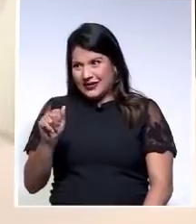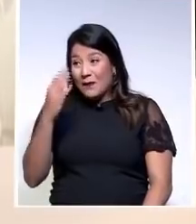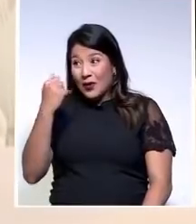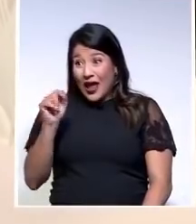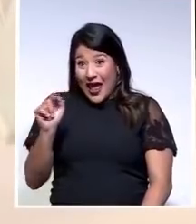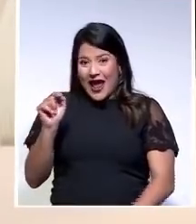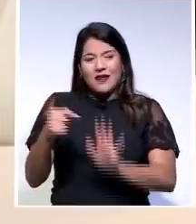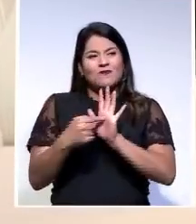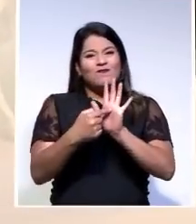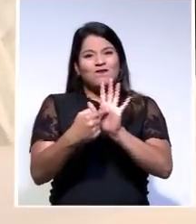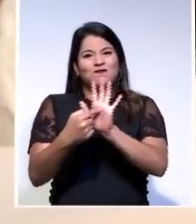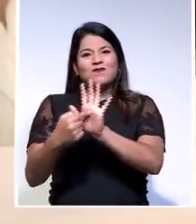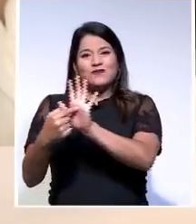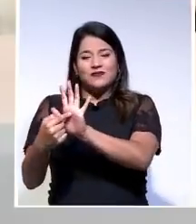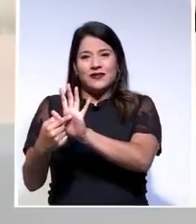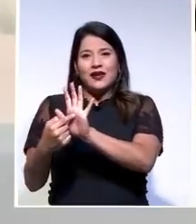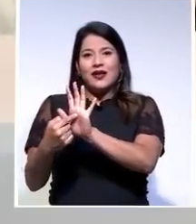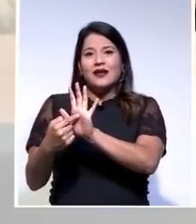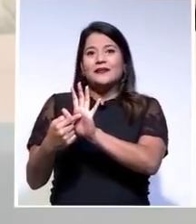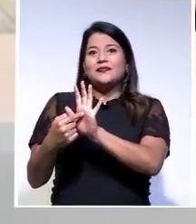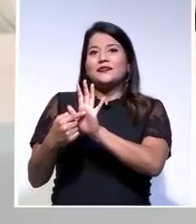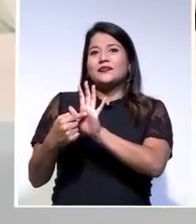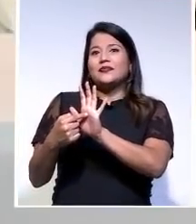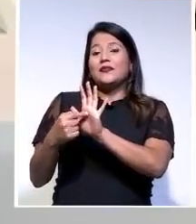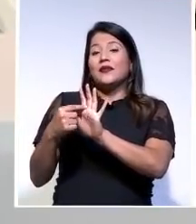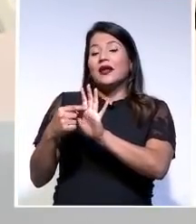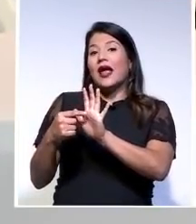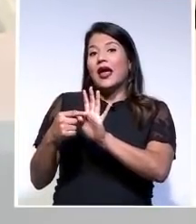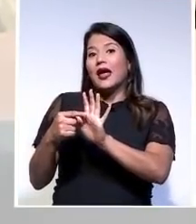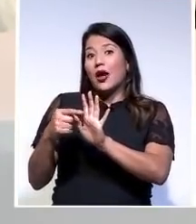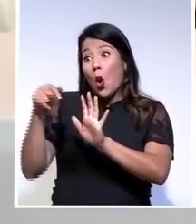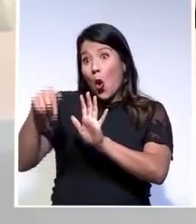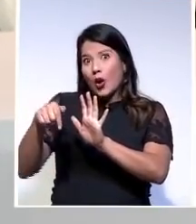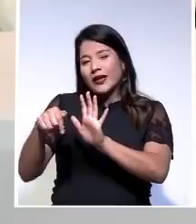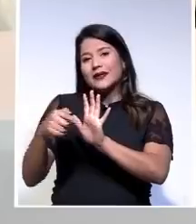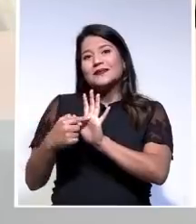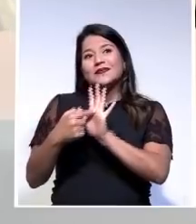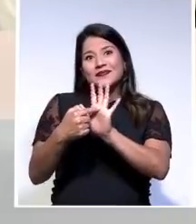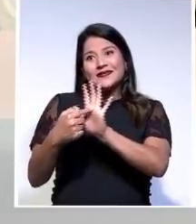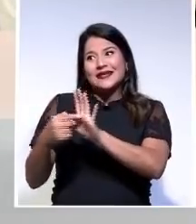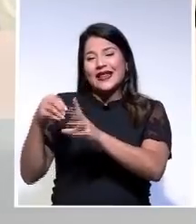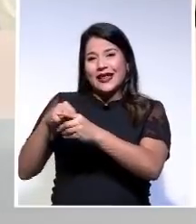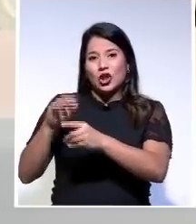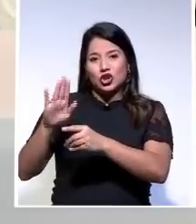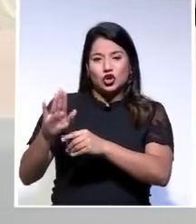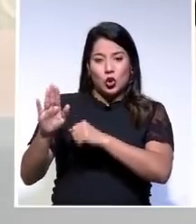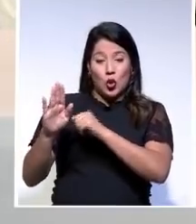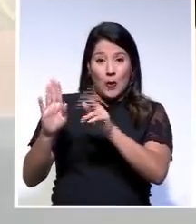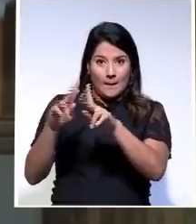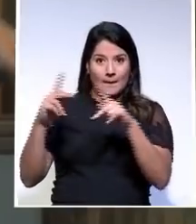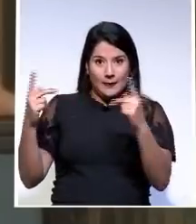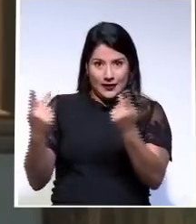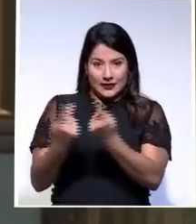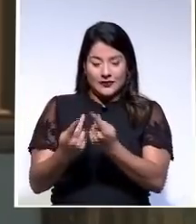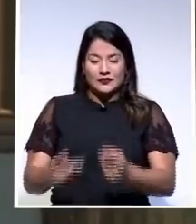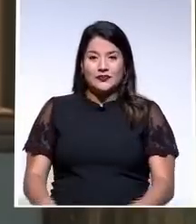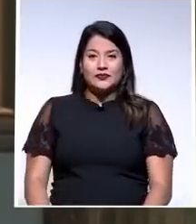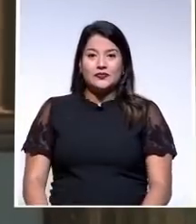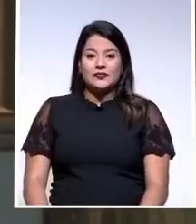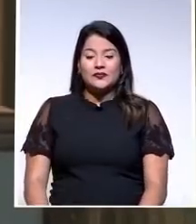sus candidatos a diputados durante la asamblea en que se ratificó su presencia como el candidato de este nuevo